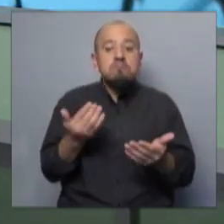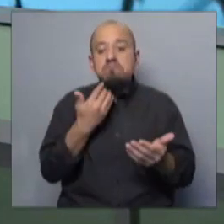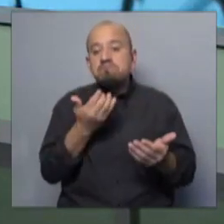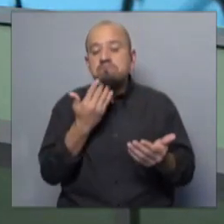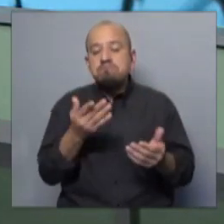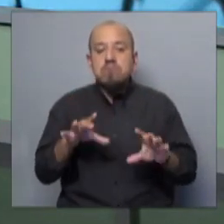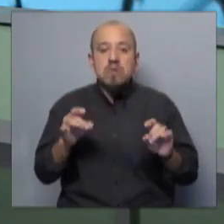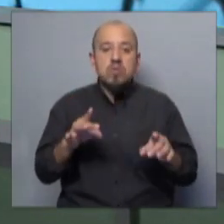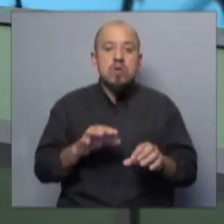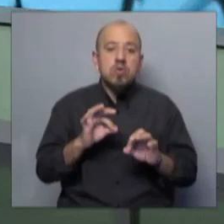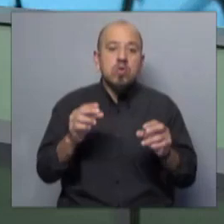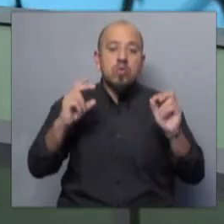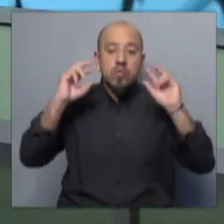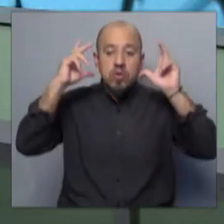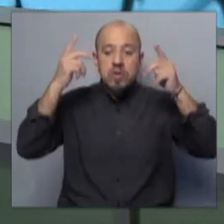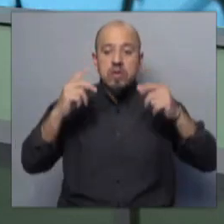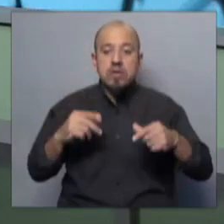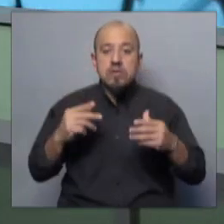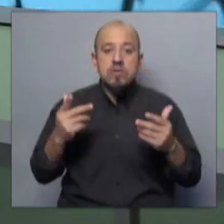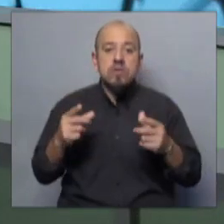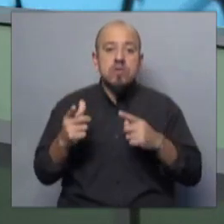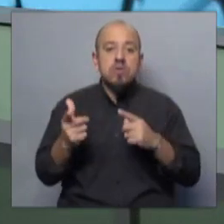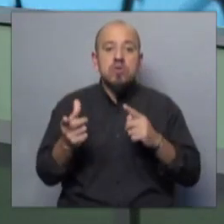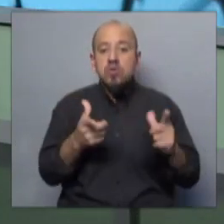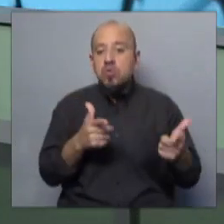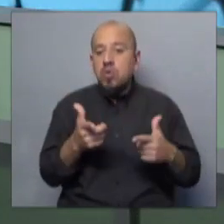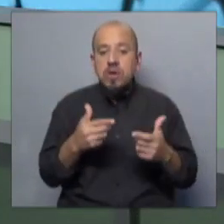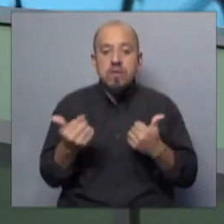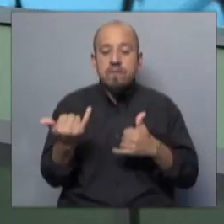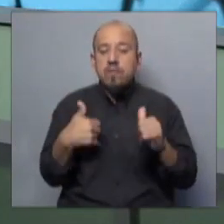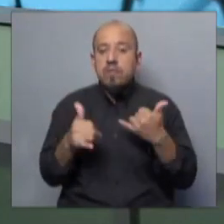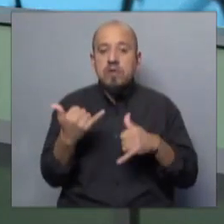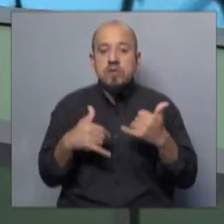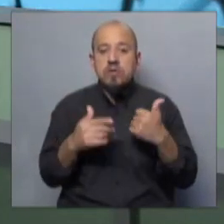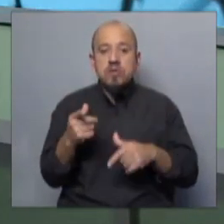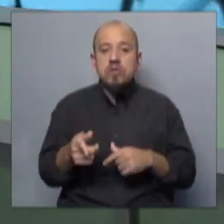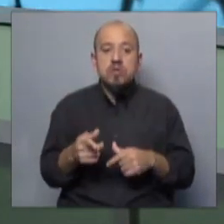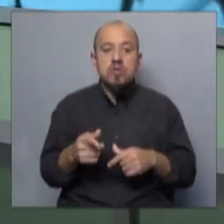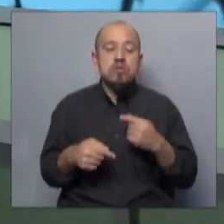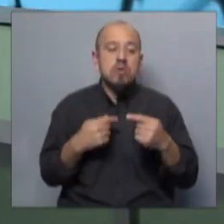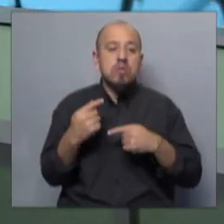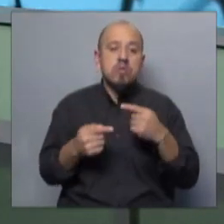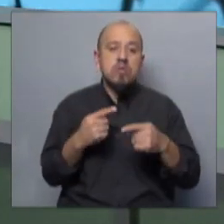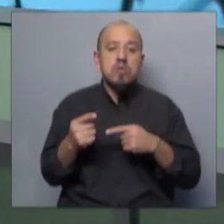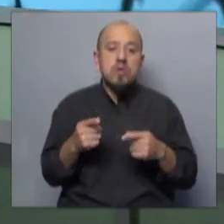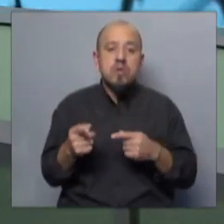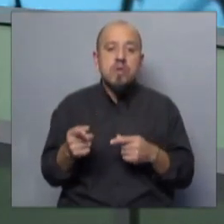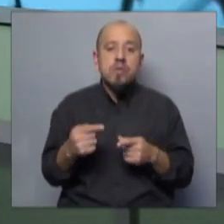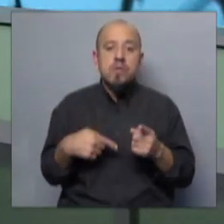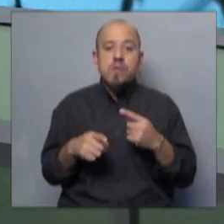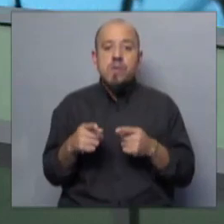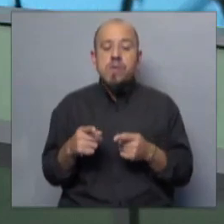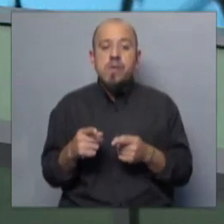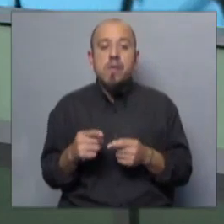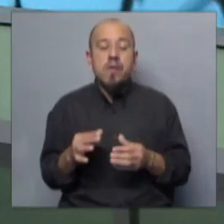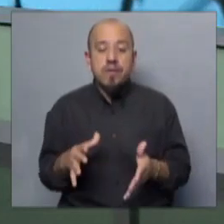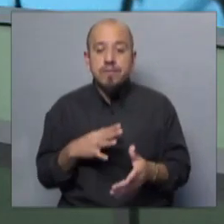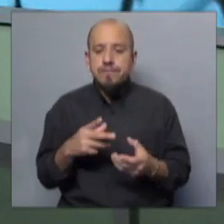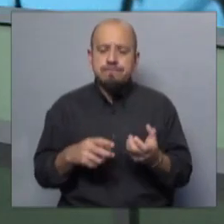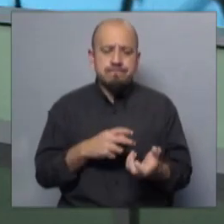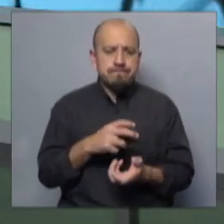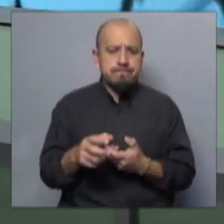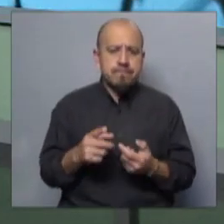si fueron naturales o violentas es decir no hay información suficiente sobre estas muertes que siguieron en contextos de privación de la libertad con textos